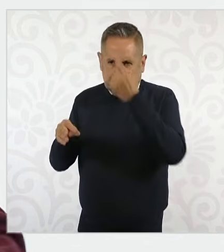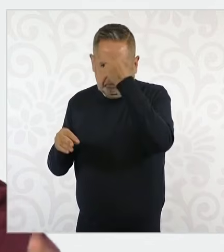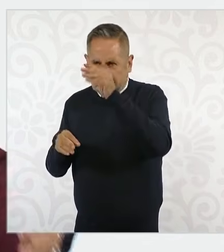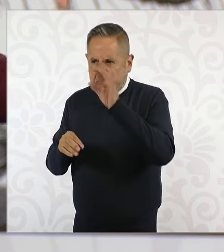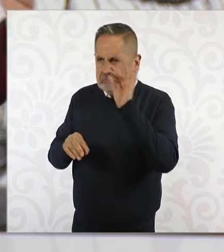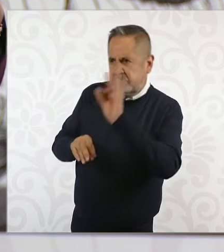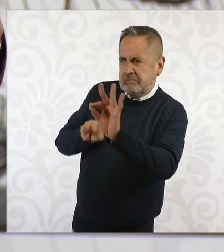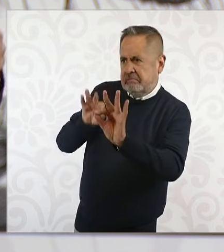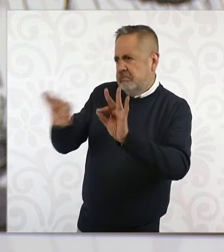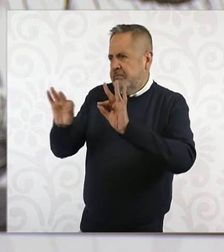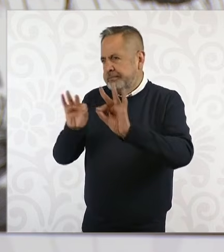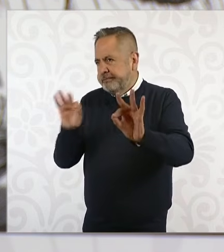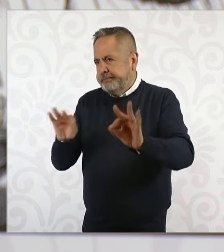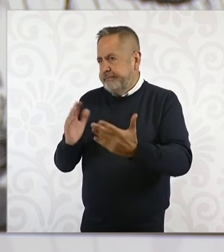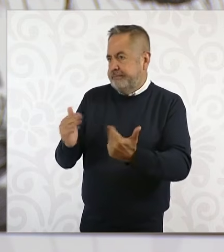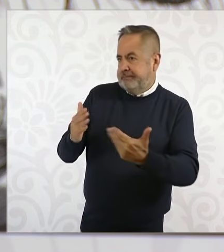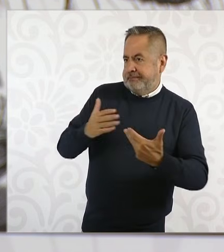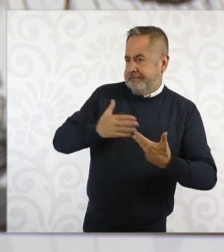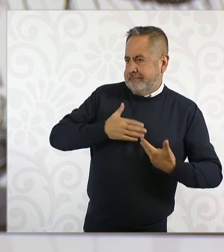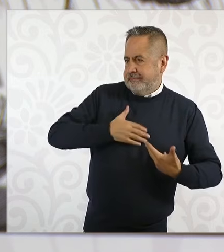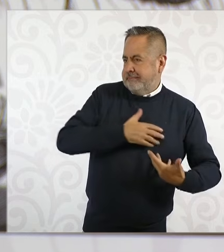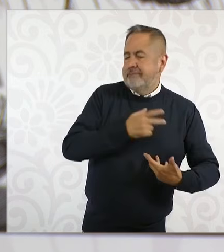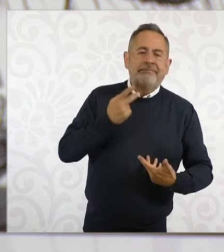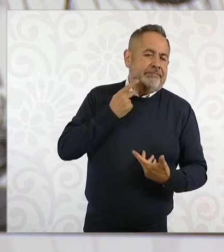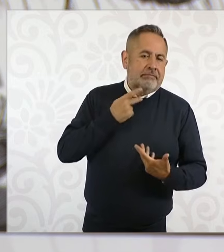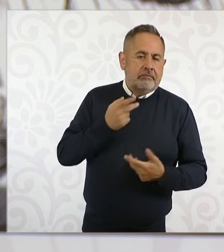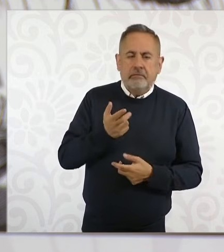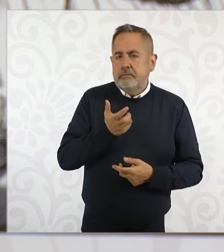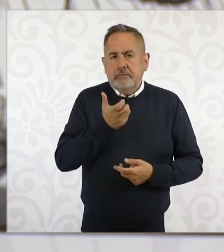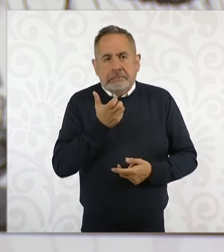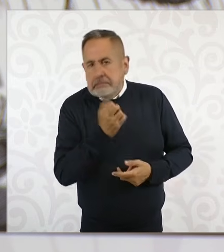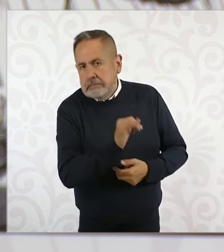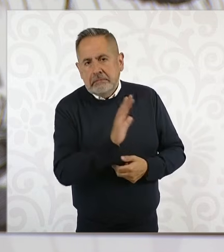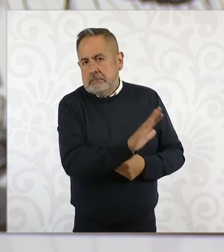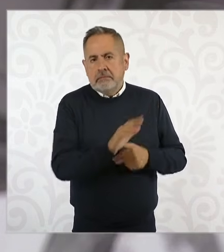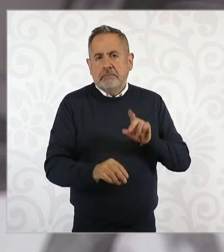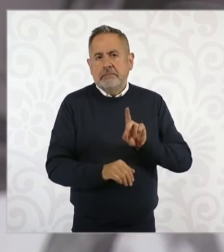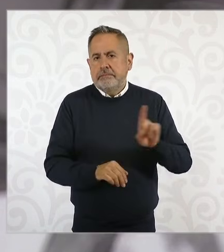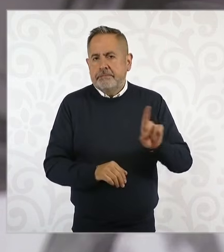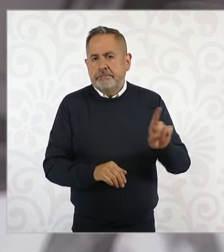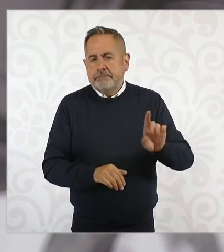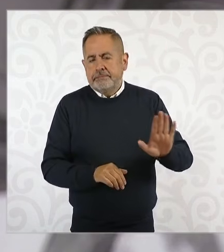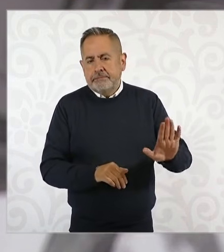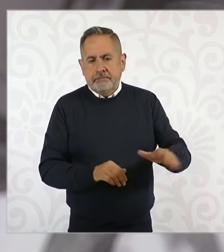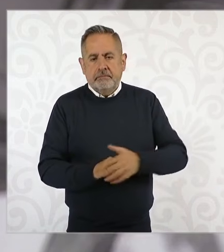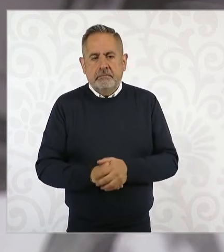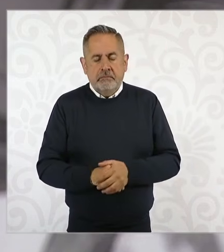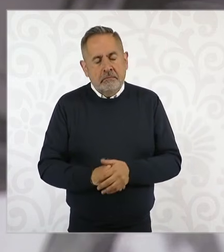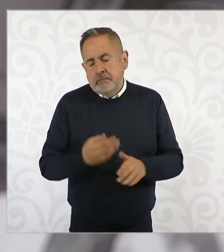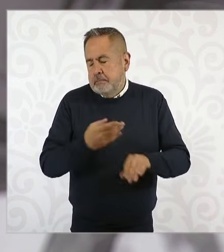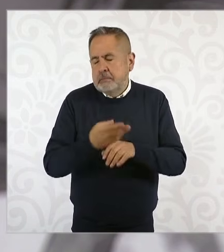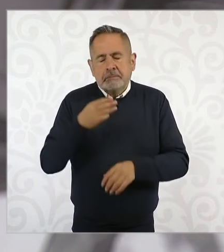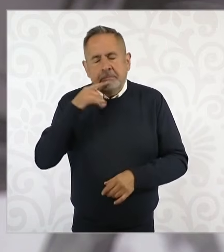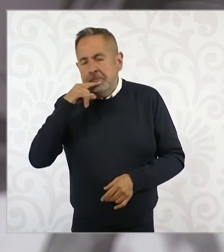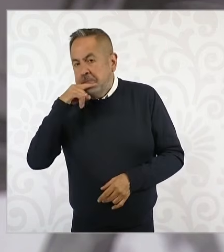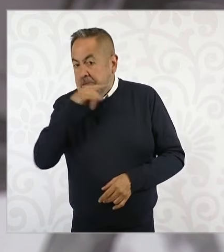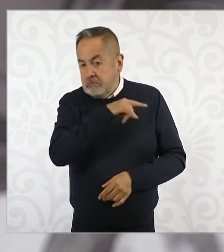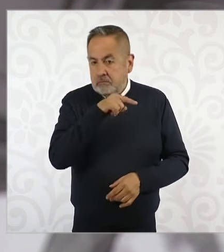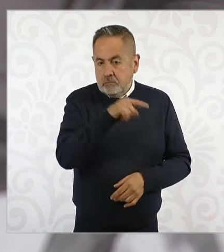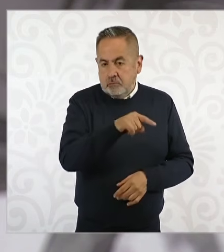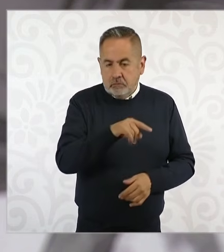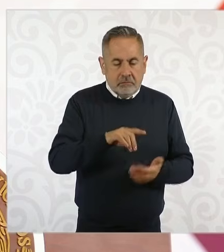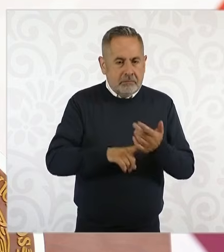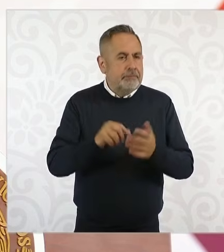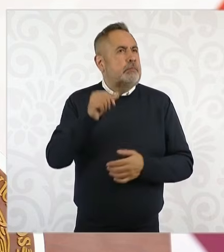Y esa es la característica de la derecha. Primero, mucha hipocresía.